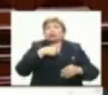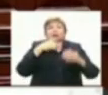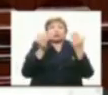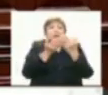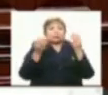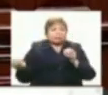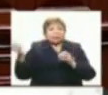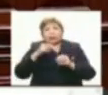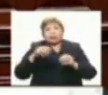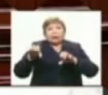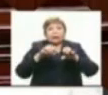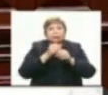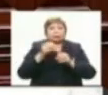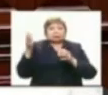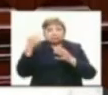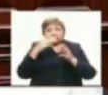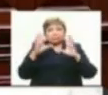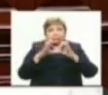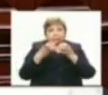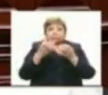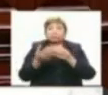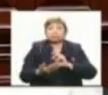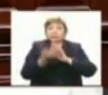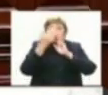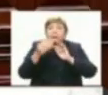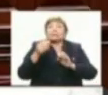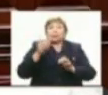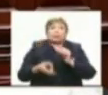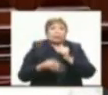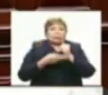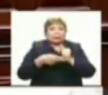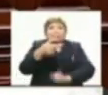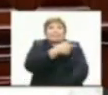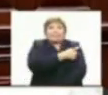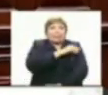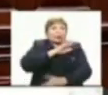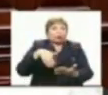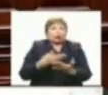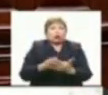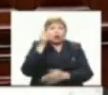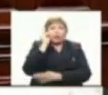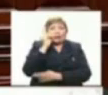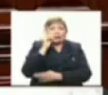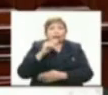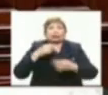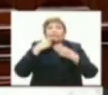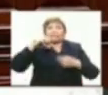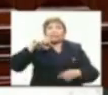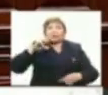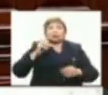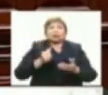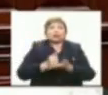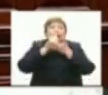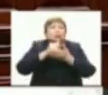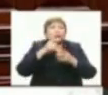escuelas volverán a la actividad presencial. Para ello, garantizaremos la vacunación de todos los maestros, promotores,